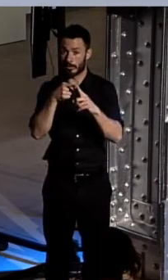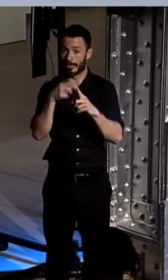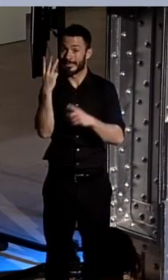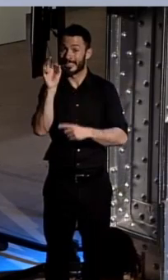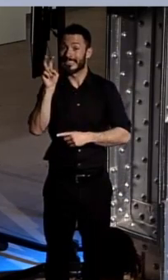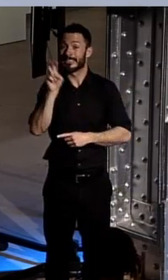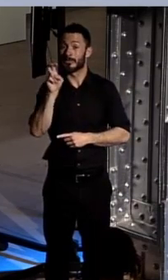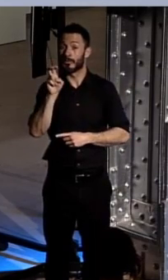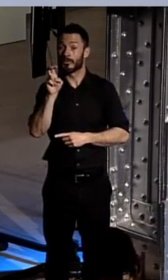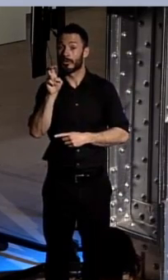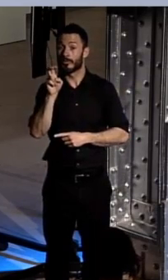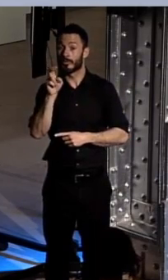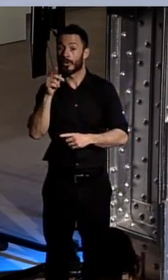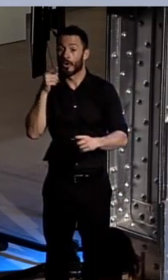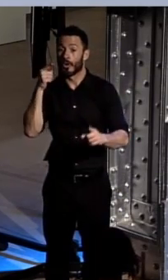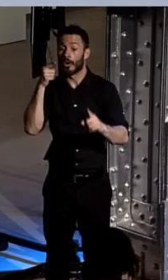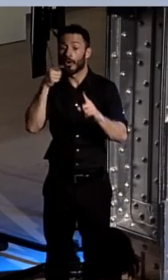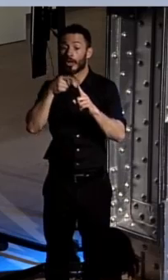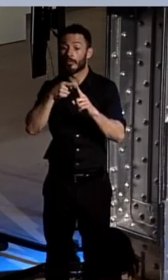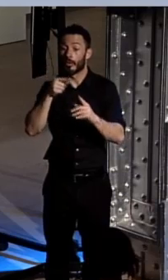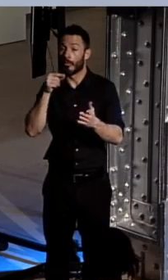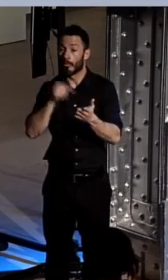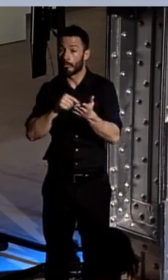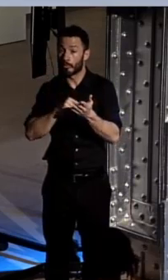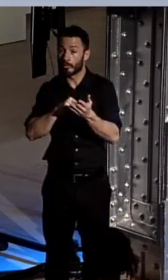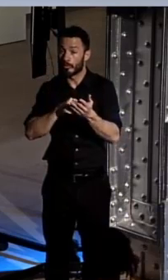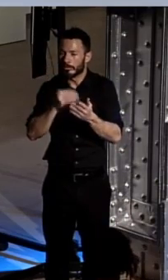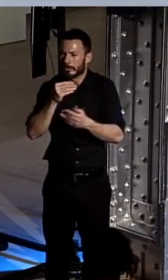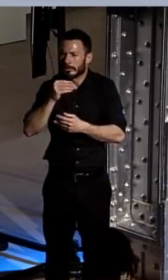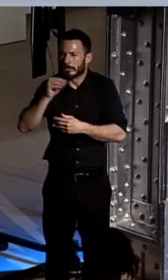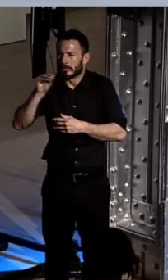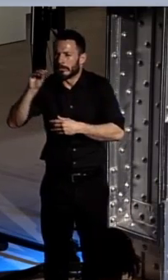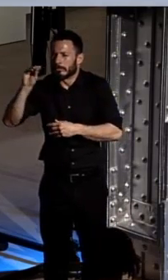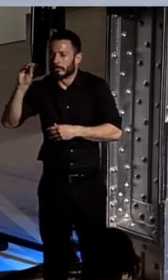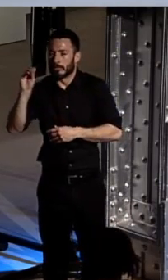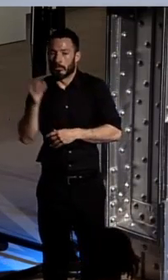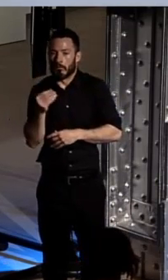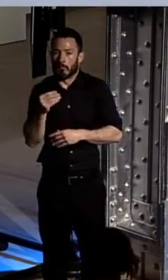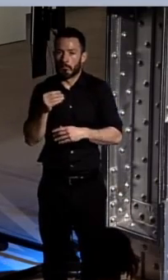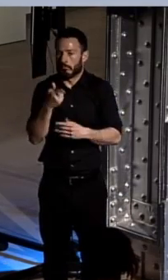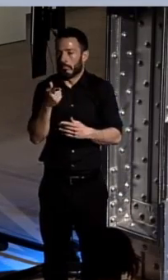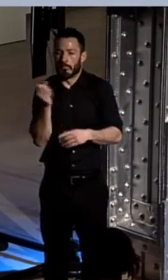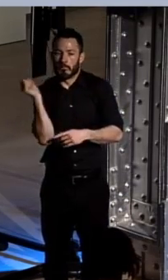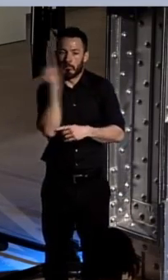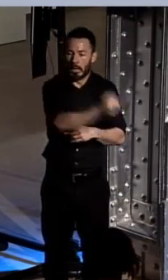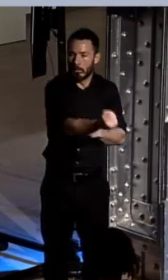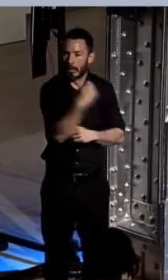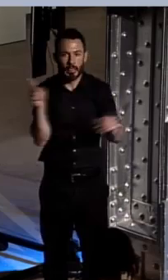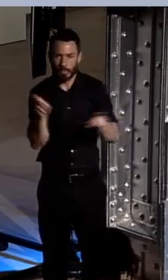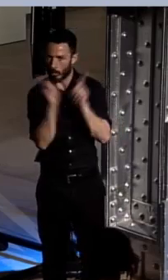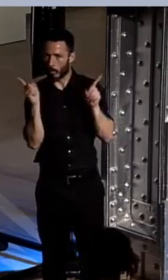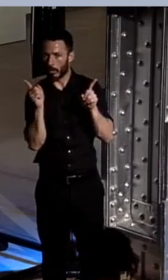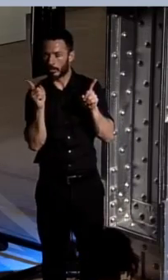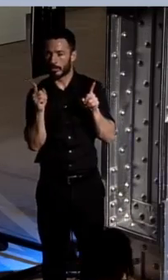segundos cada uno para hacer la mayor cantidad de puntos posibles. No importa si hacen más que el otro, no importa si hacen menos que el otro, cada uno tiene que encontrar una manera